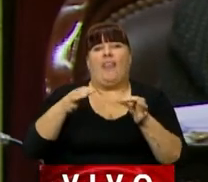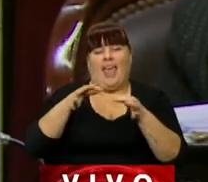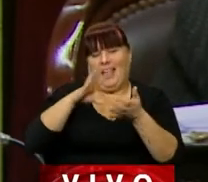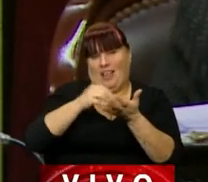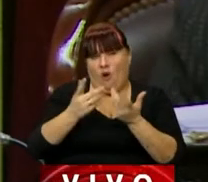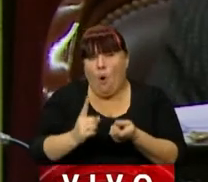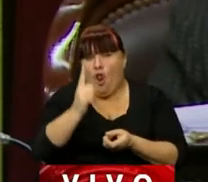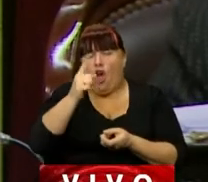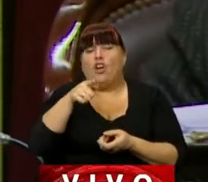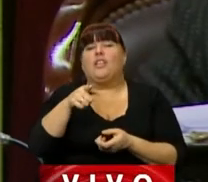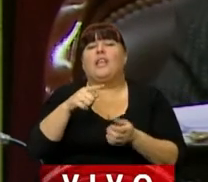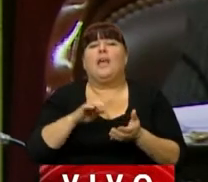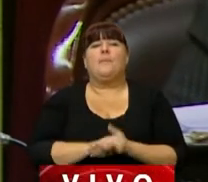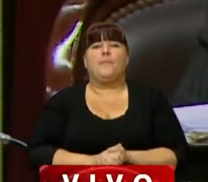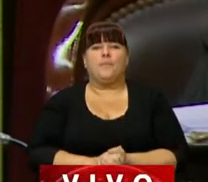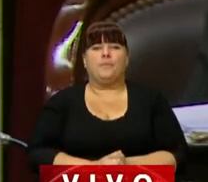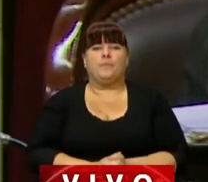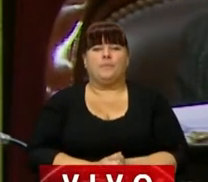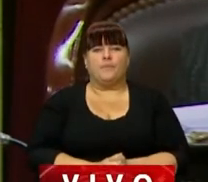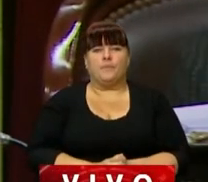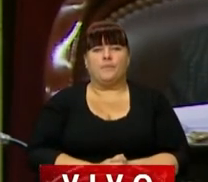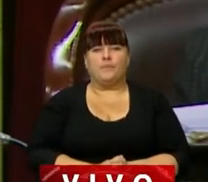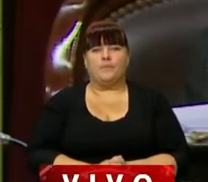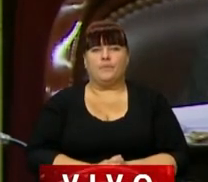la isla, porque